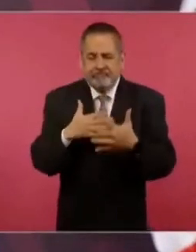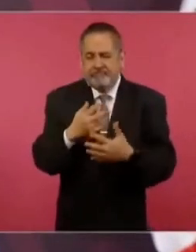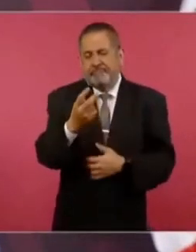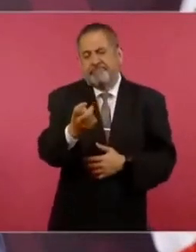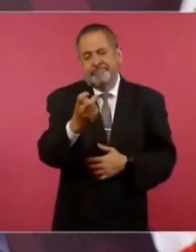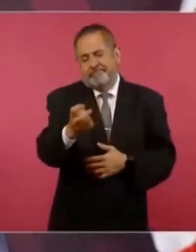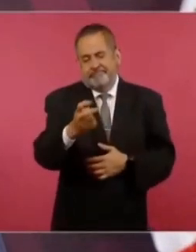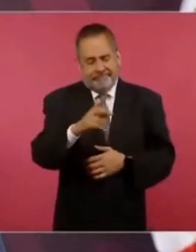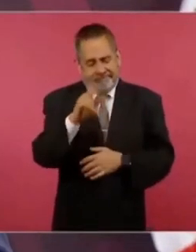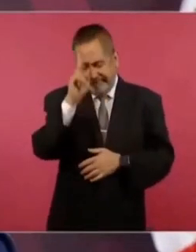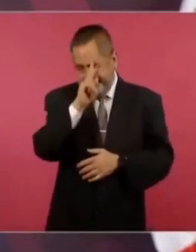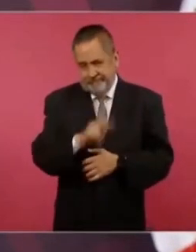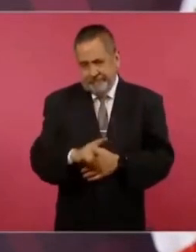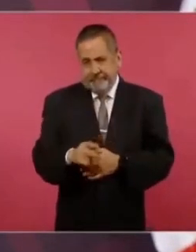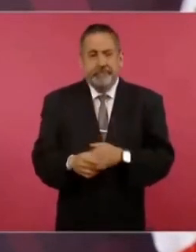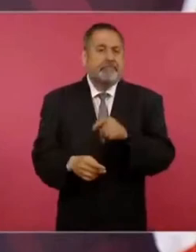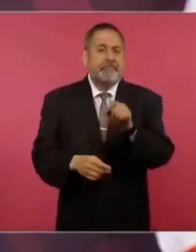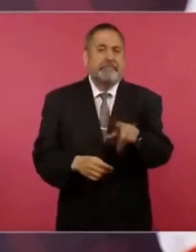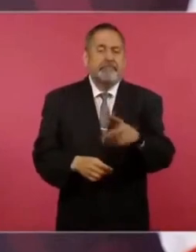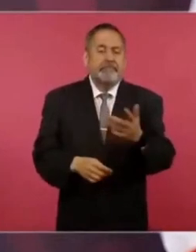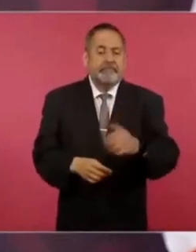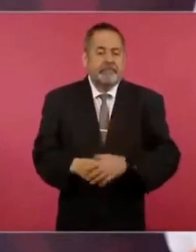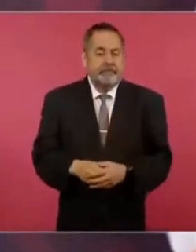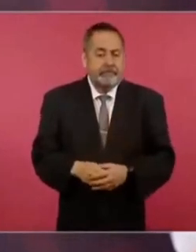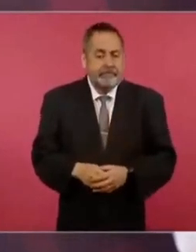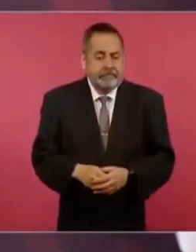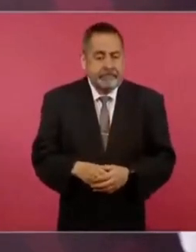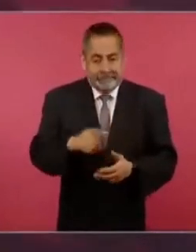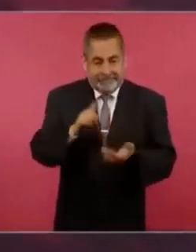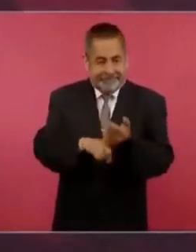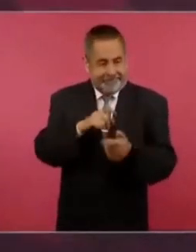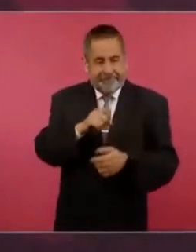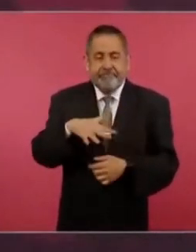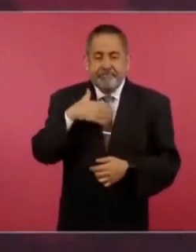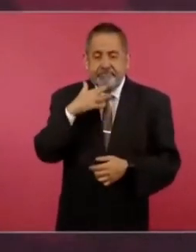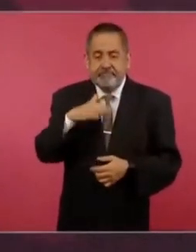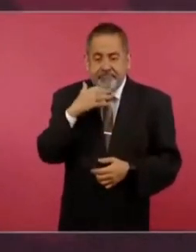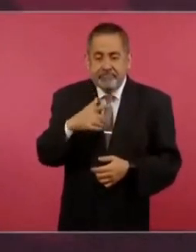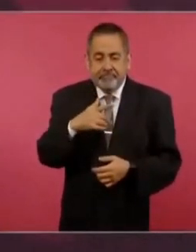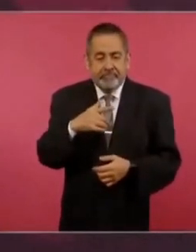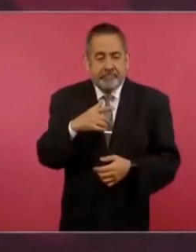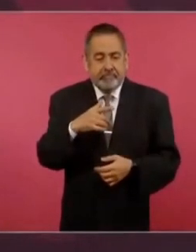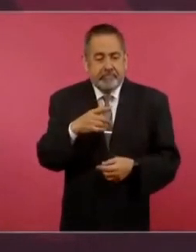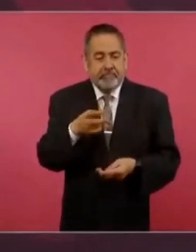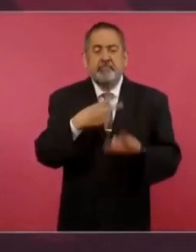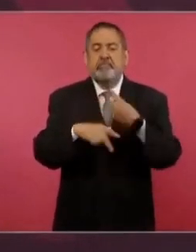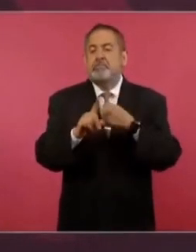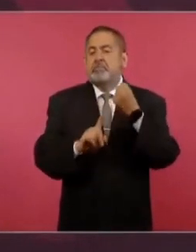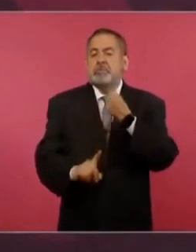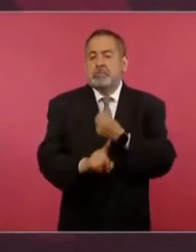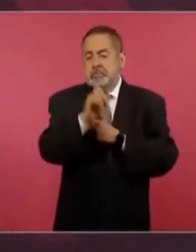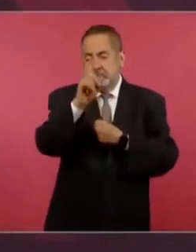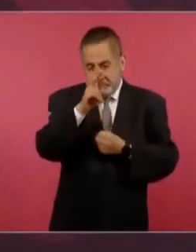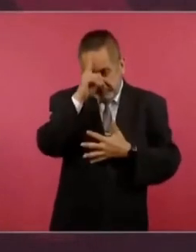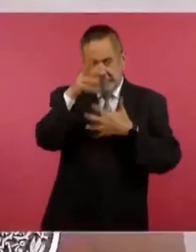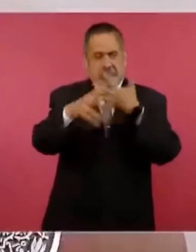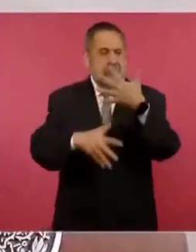en el país. Incluso por la corrupción se desató la violencia.